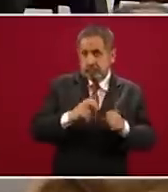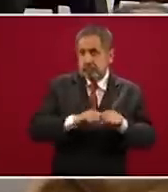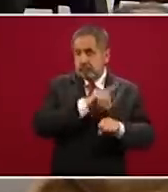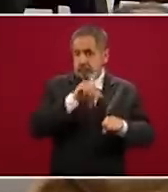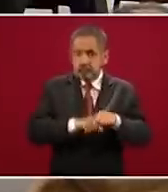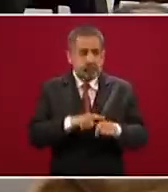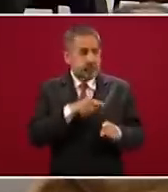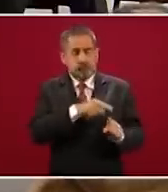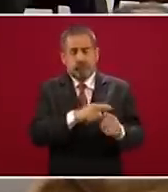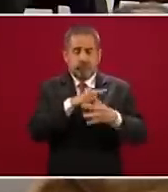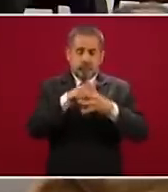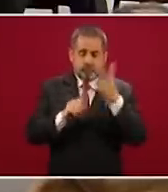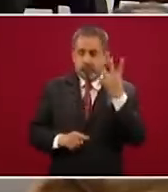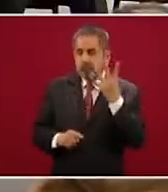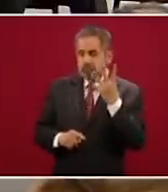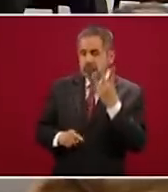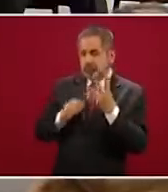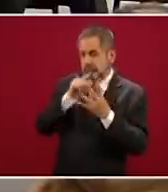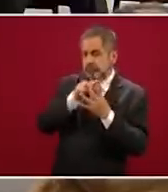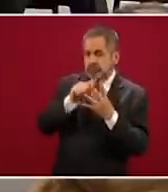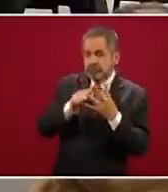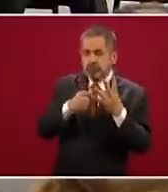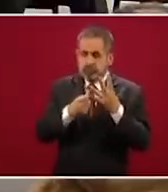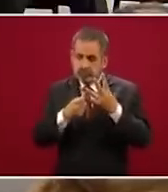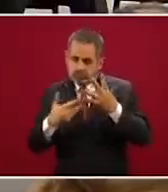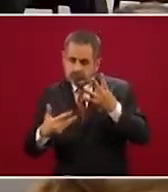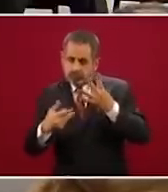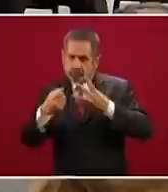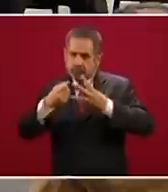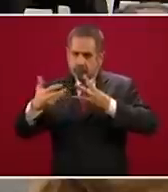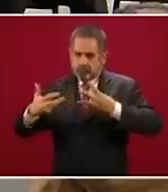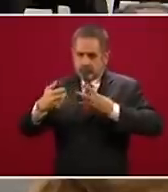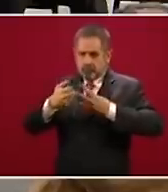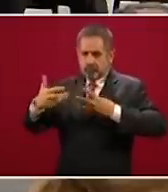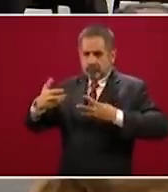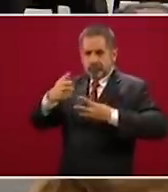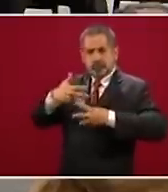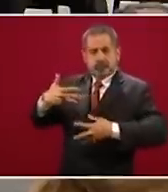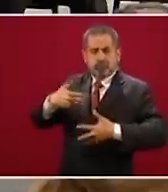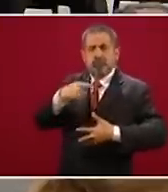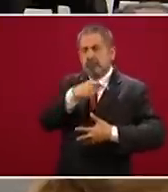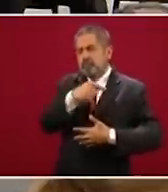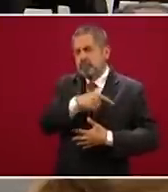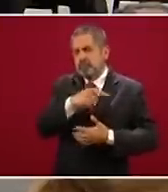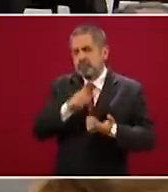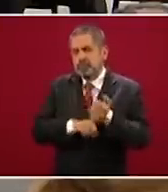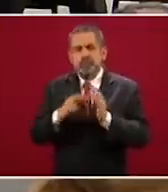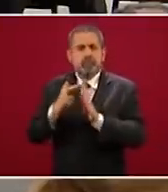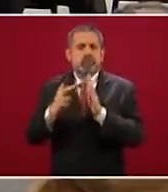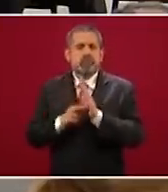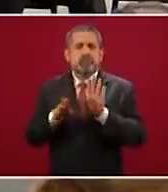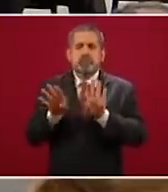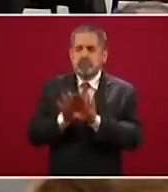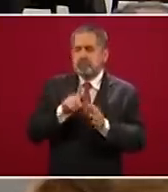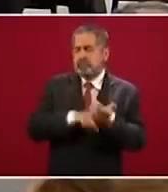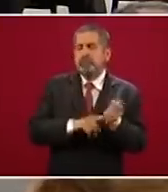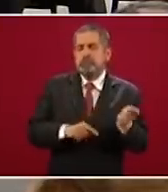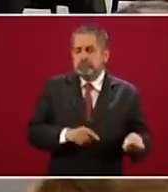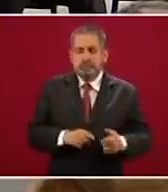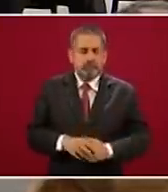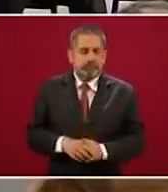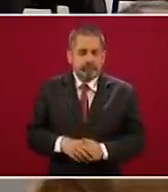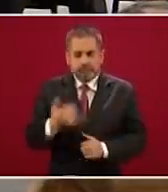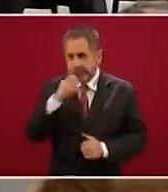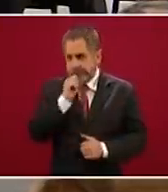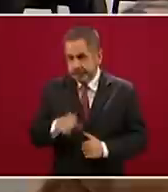cuatro atribuciones básicas que después se extienden de manera más amplia en su reglamento interior.